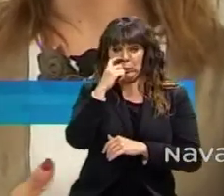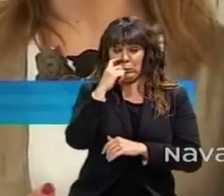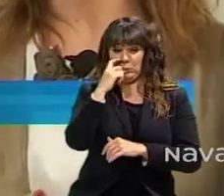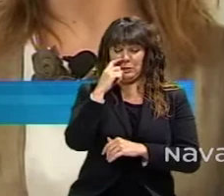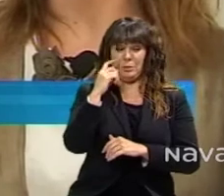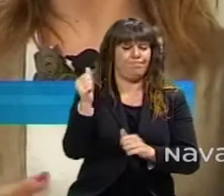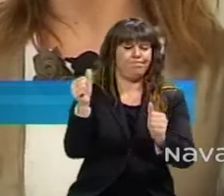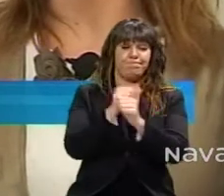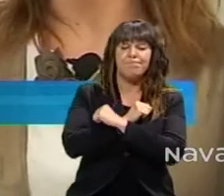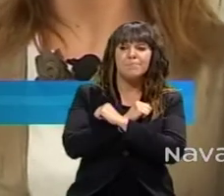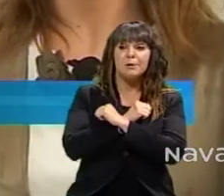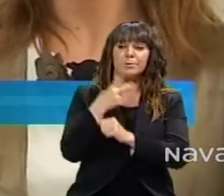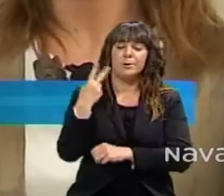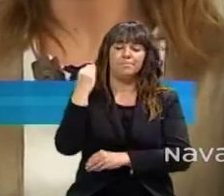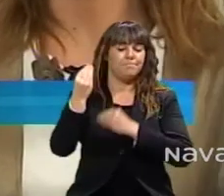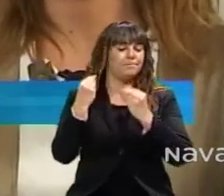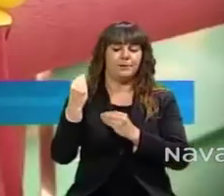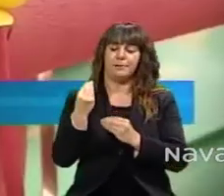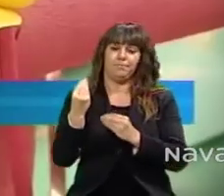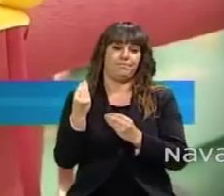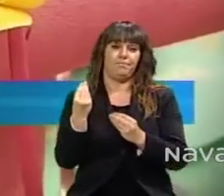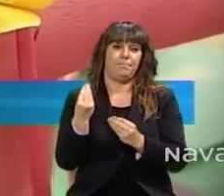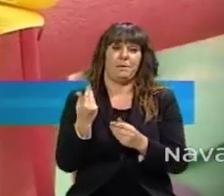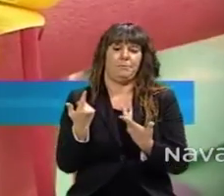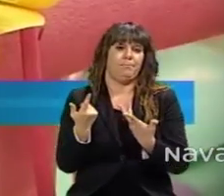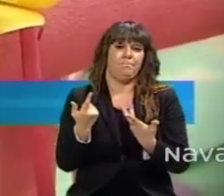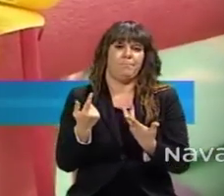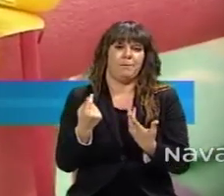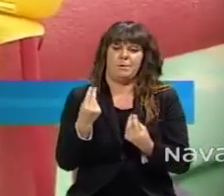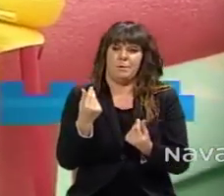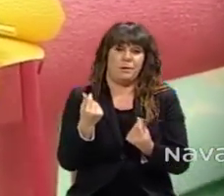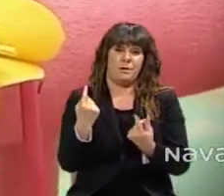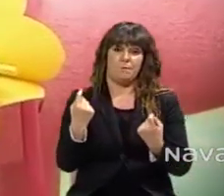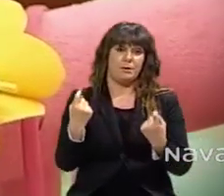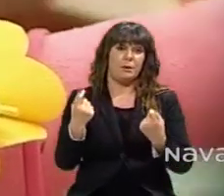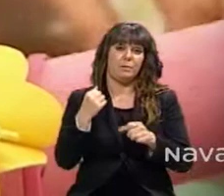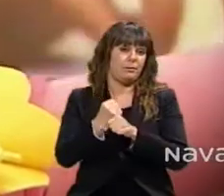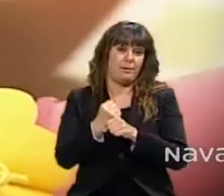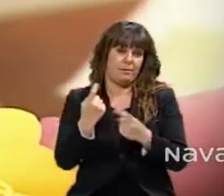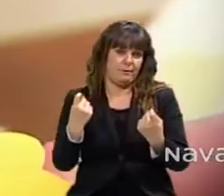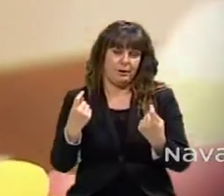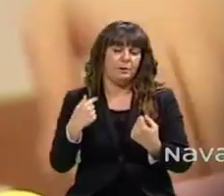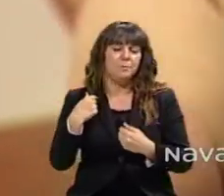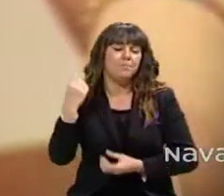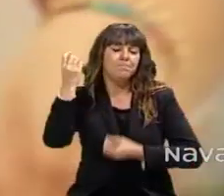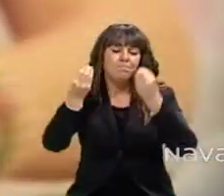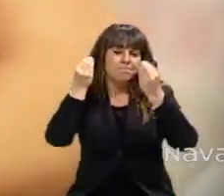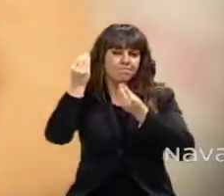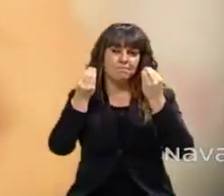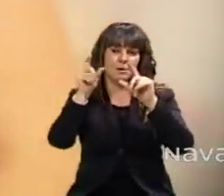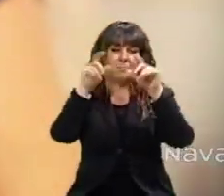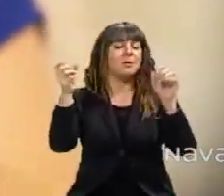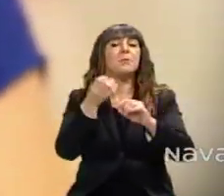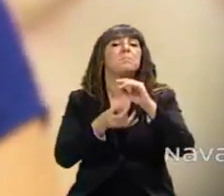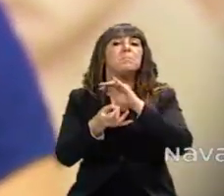proyecto pues porque hasta entonces sinceramente por cuestión de tiempo es que ni me lo había planteado. Y bueno pues empezamos con